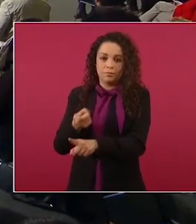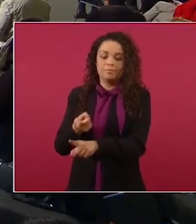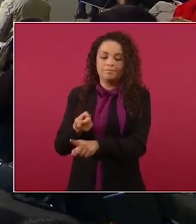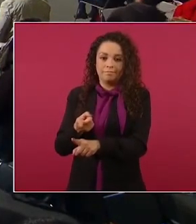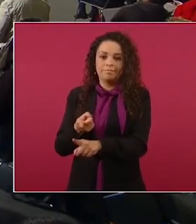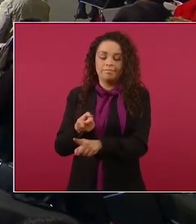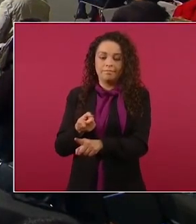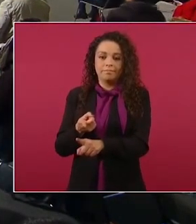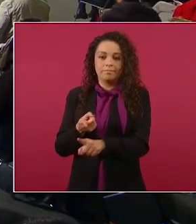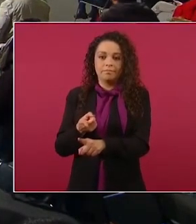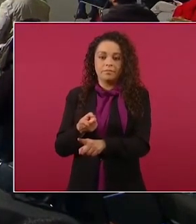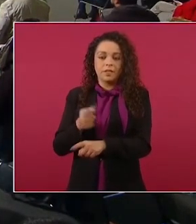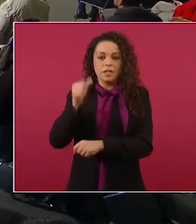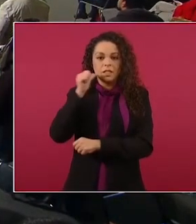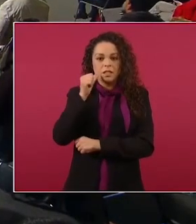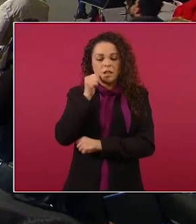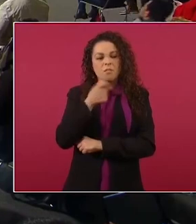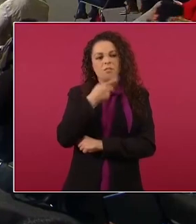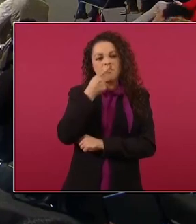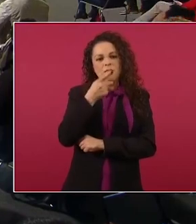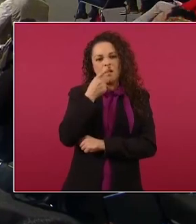cuando se habla de la militarización,